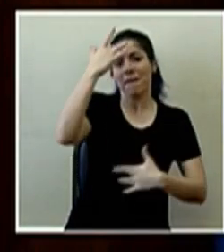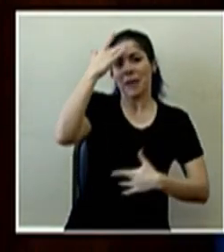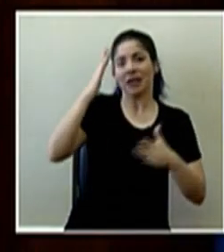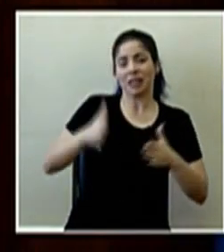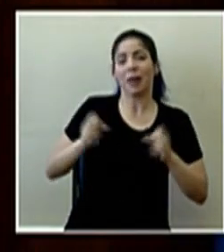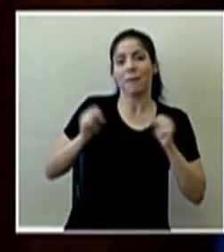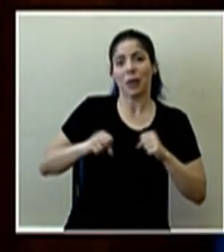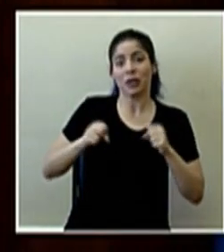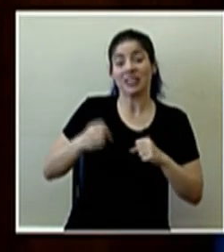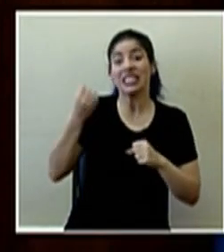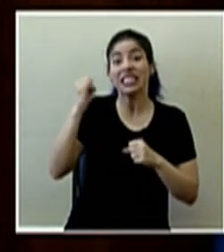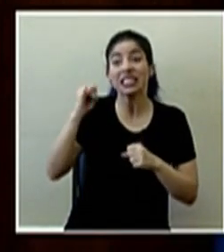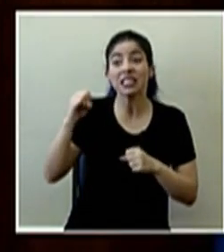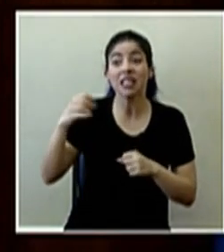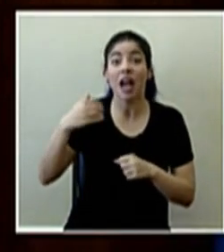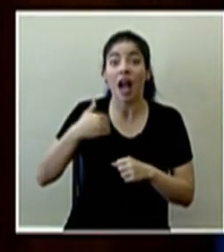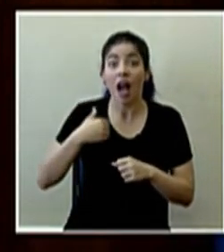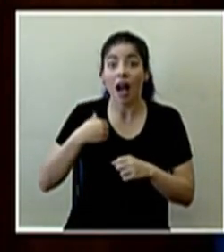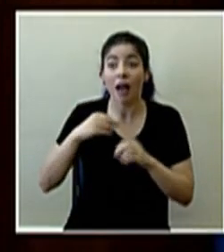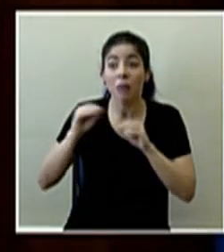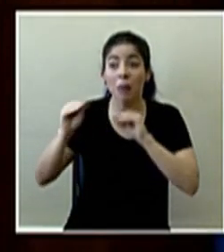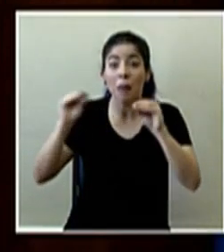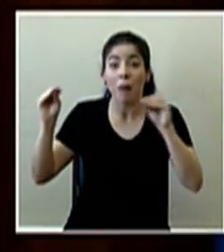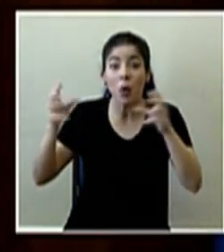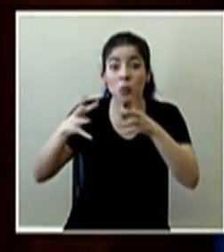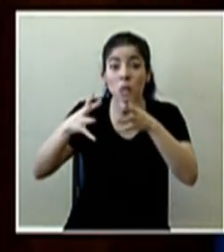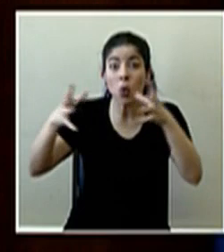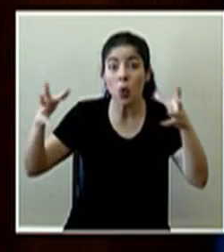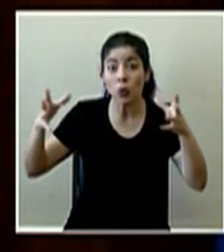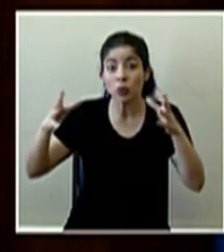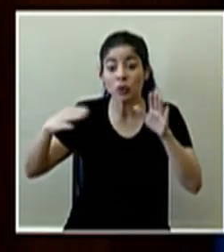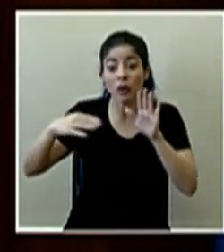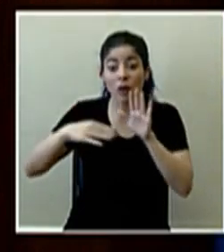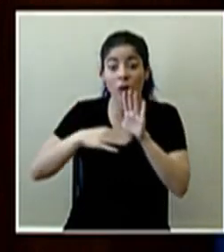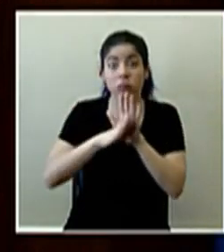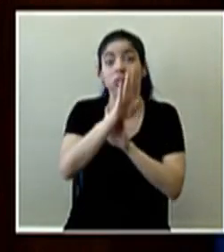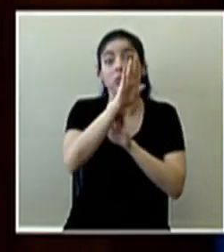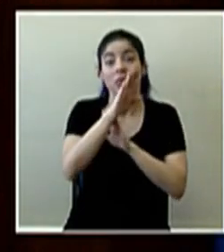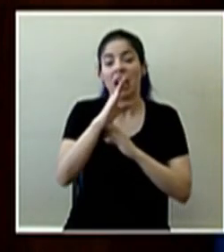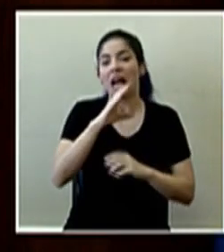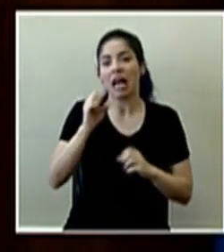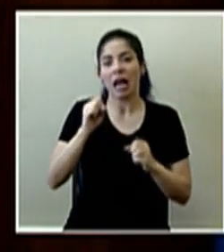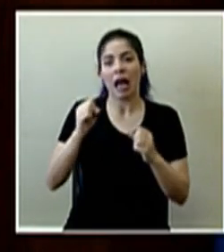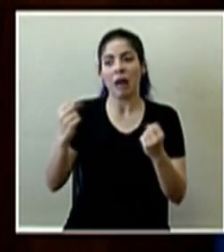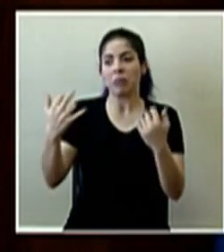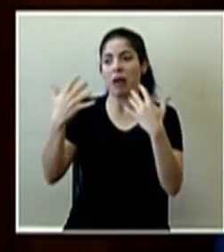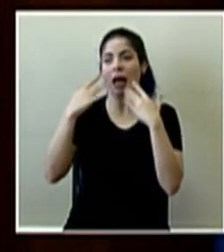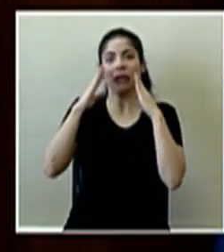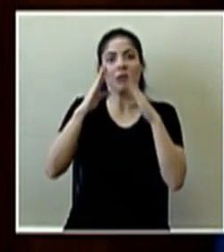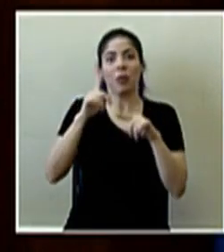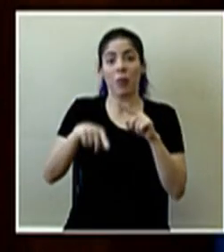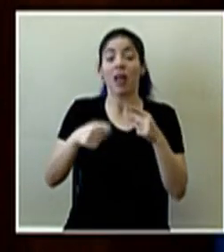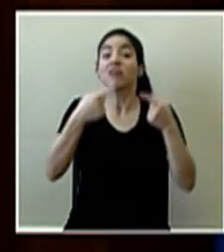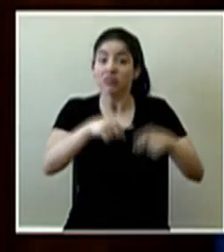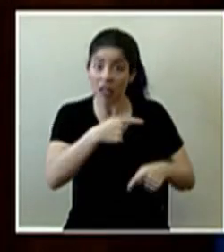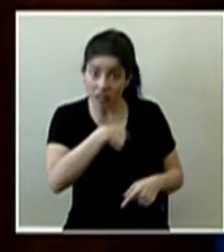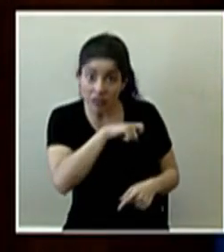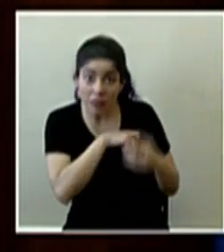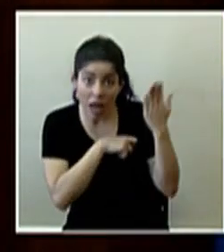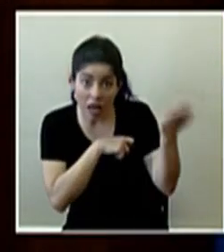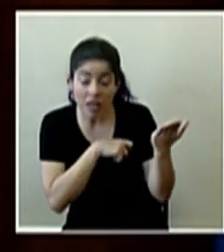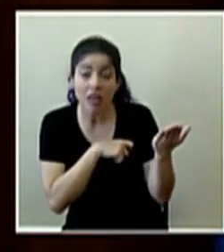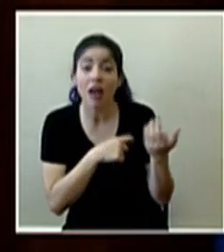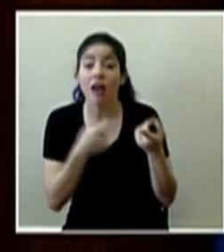venir si hay un contagio tan masivo que se vuelve exponencial la curva. Eso es lo que está pasando en España, eso es lo que